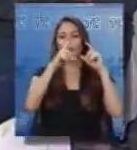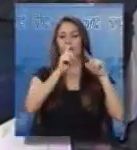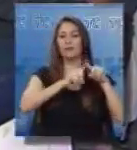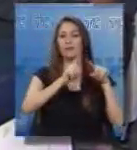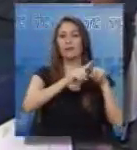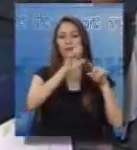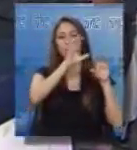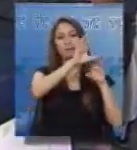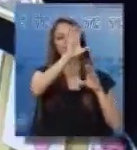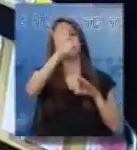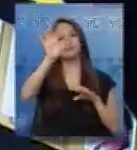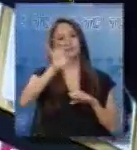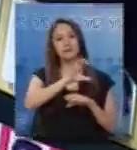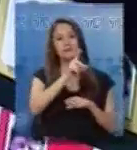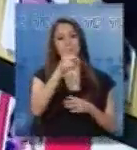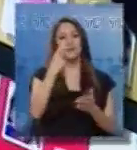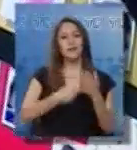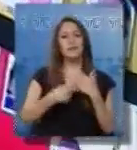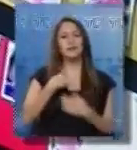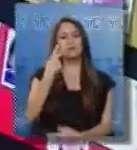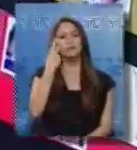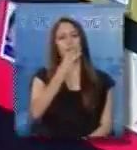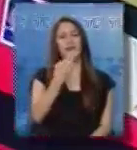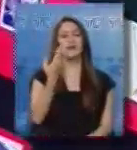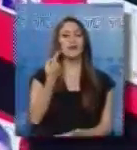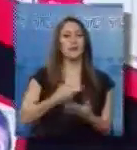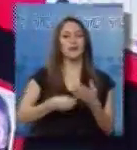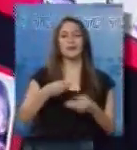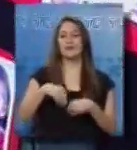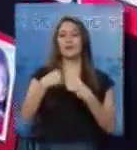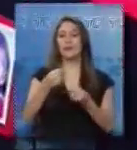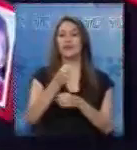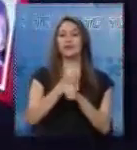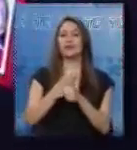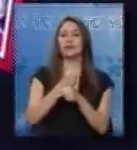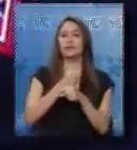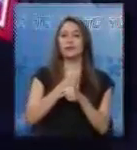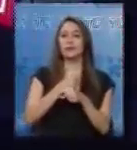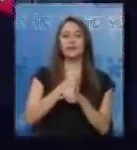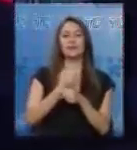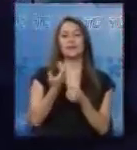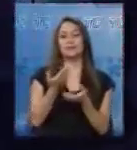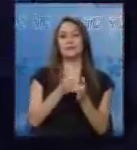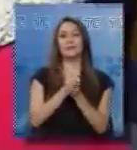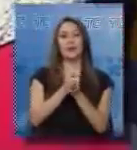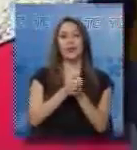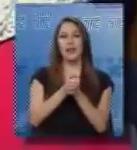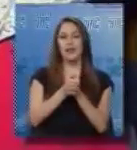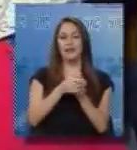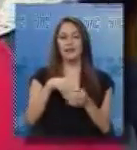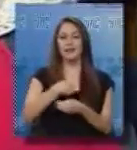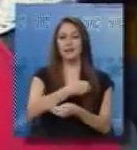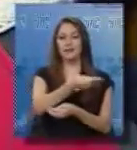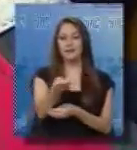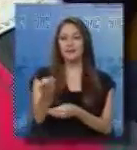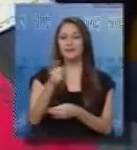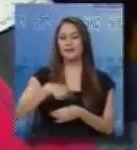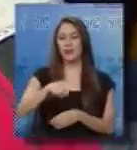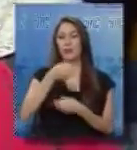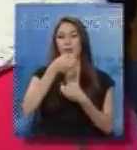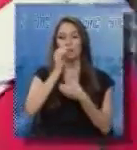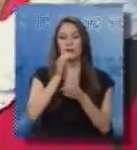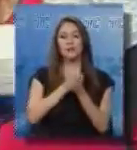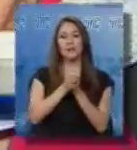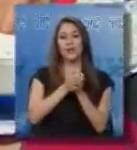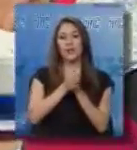la provincia. Los asistentes fueron agasajados con chocolates y bizcochos. Está muy buena para que incentive a la gente a la